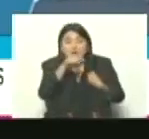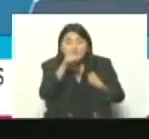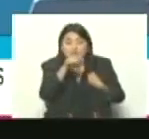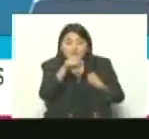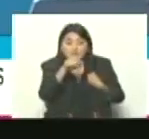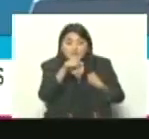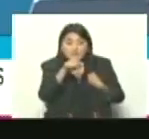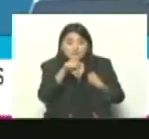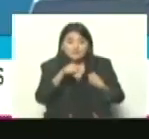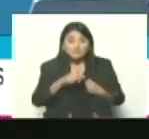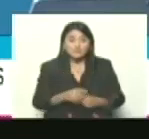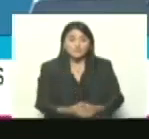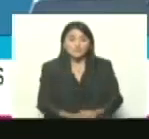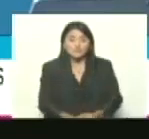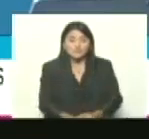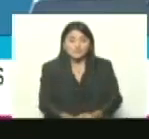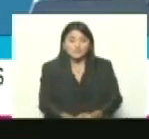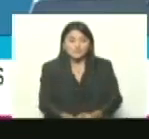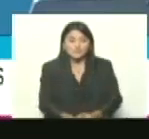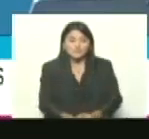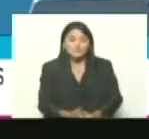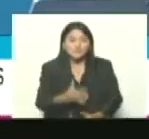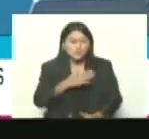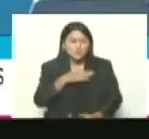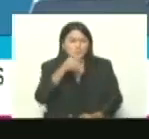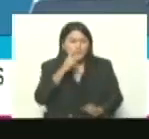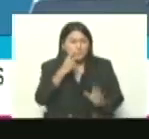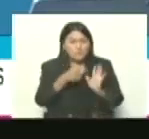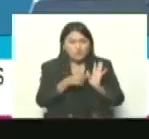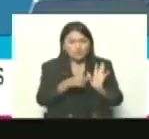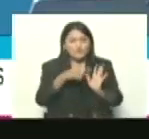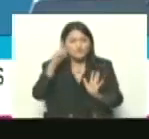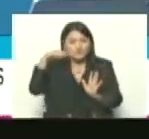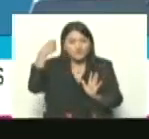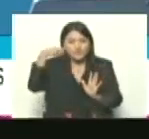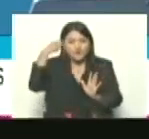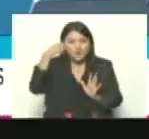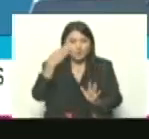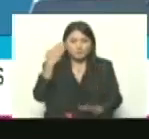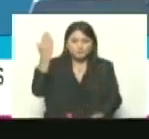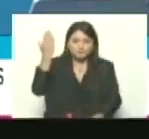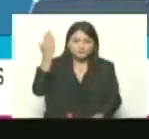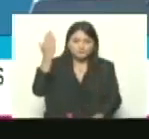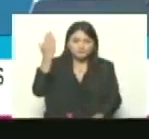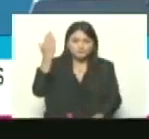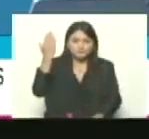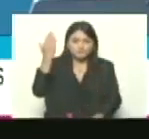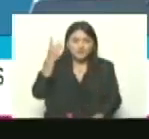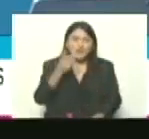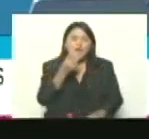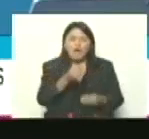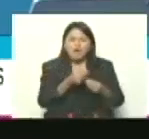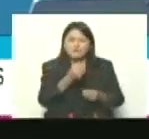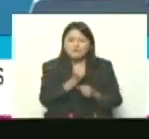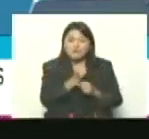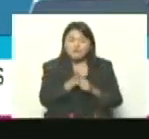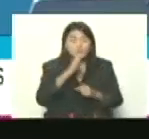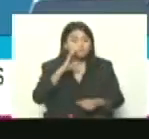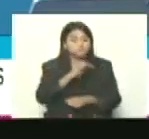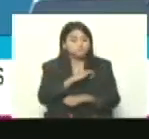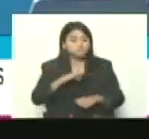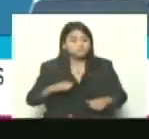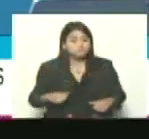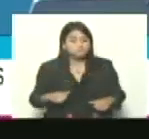Ahí hemos estado hablando. Yo quiero mostrarles un video. de la labor de la Fuerza Armada Nacional Bolivariana. A